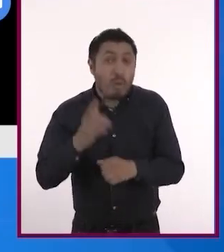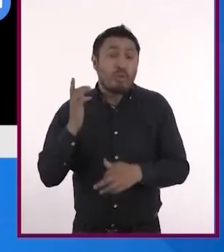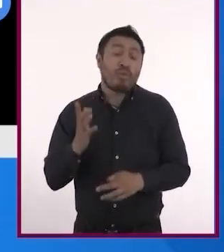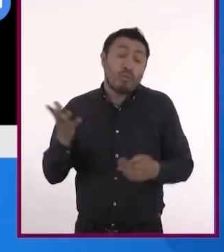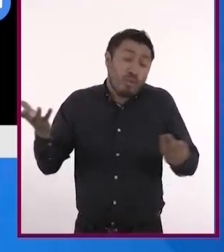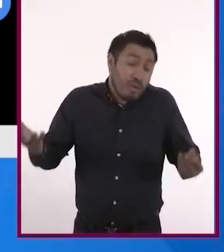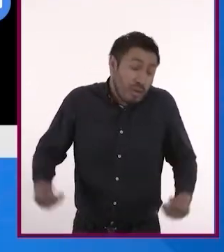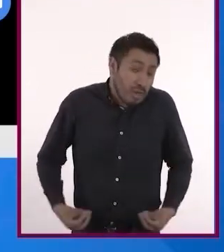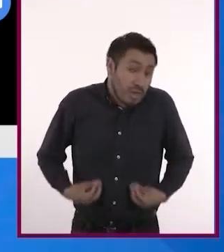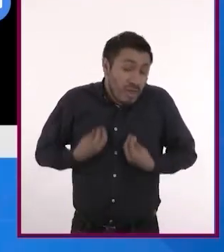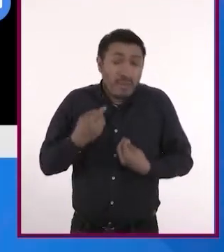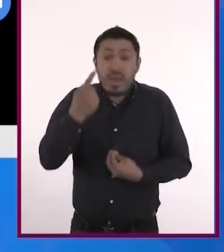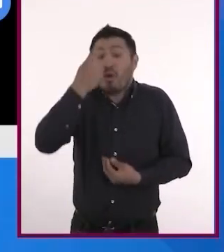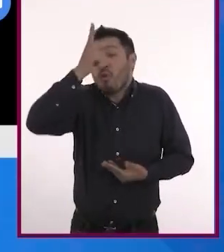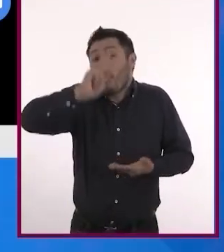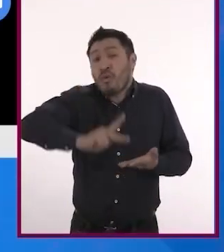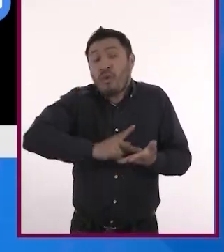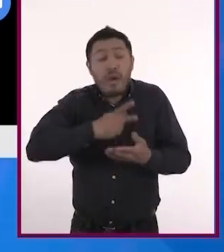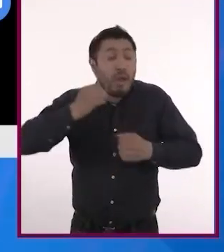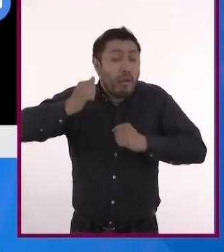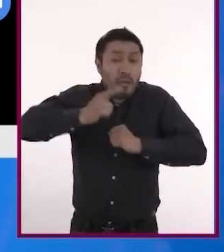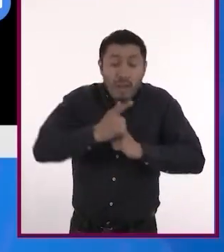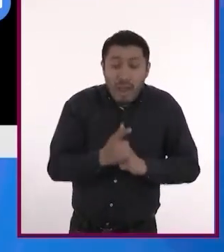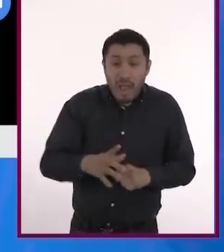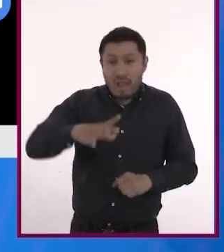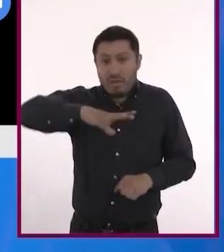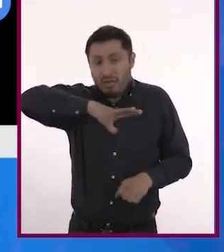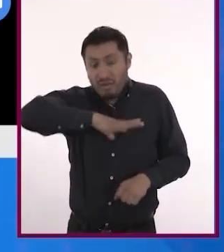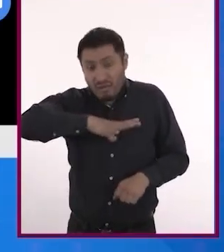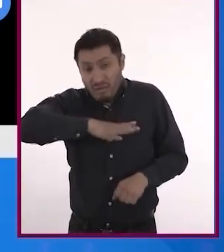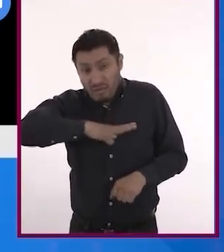de nuestra vida tengamos algún